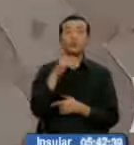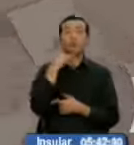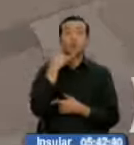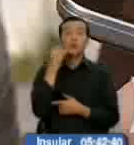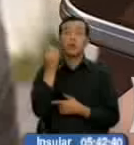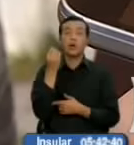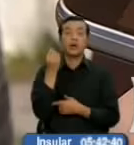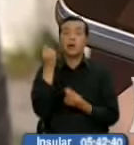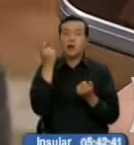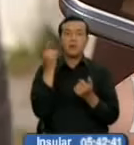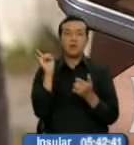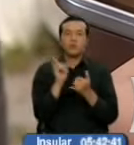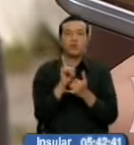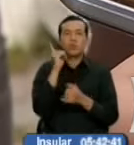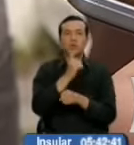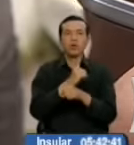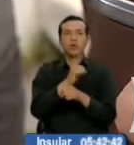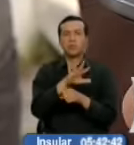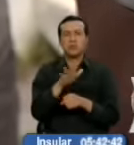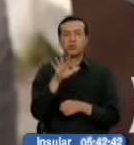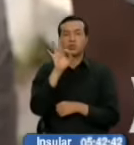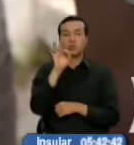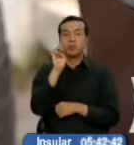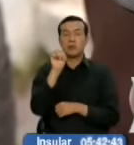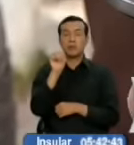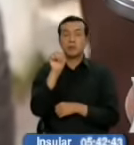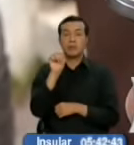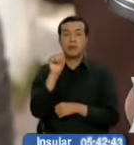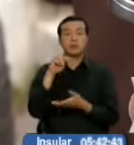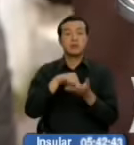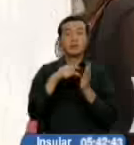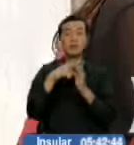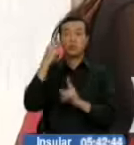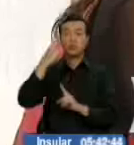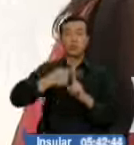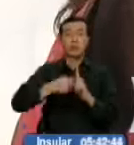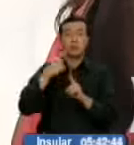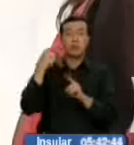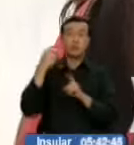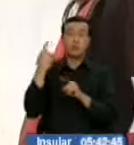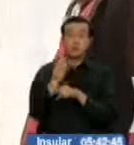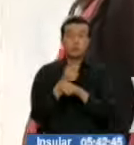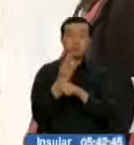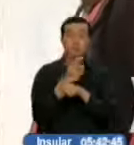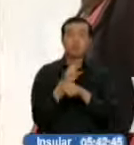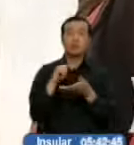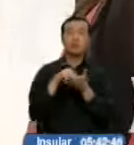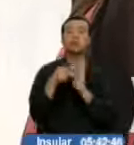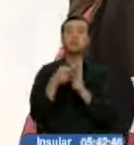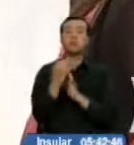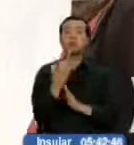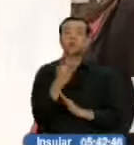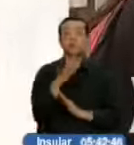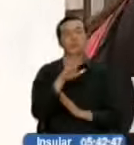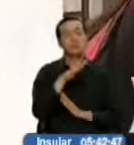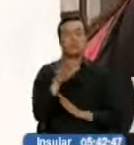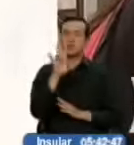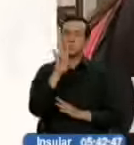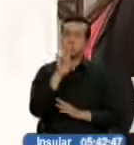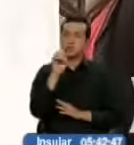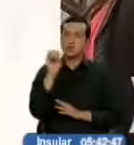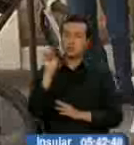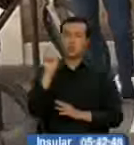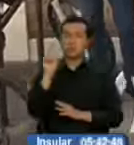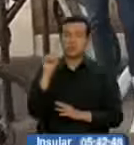pues se calcula que en una hora podría gastar 9 megas, lo que en un mes, usándolo varias horas al día, representaría cerca de